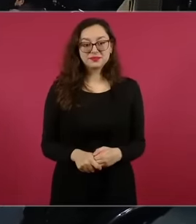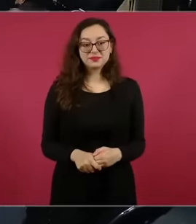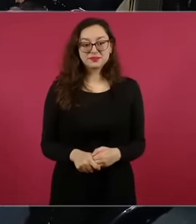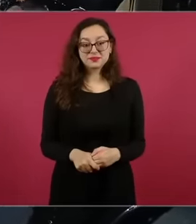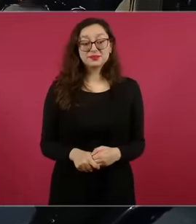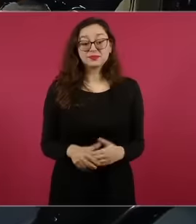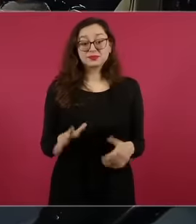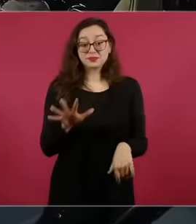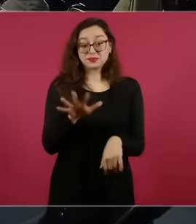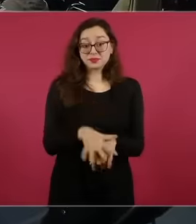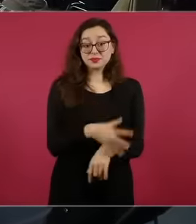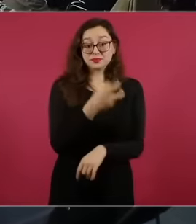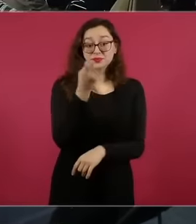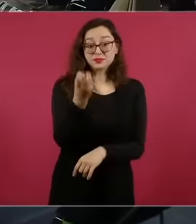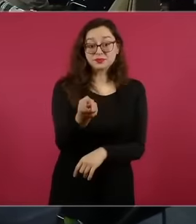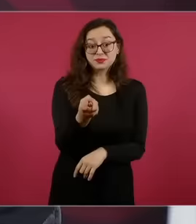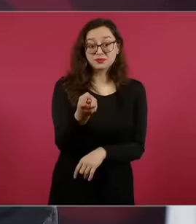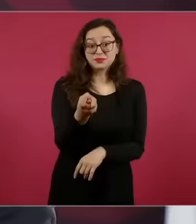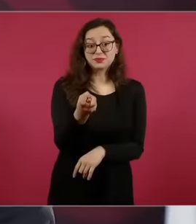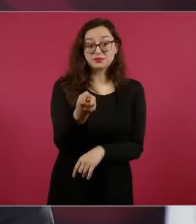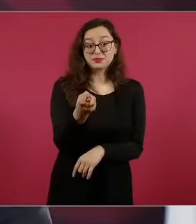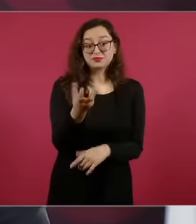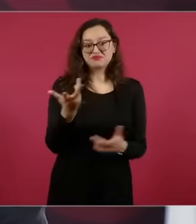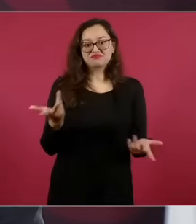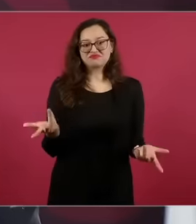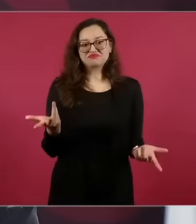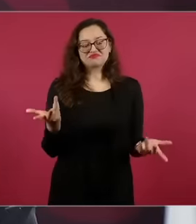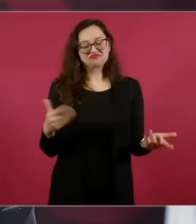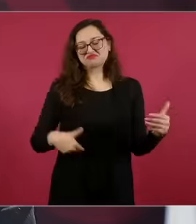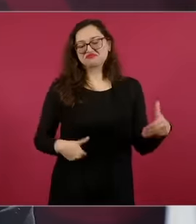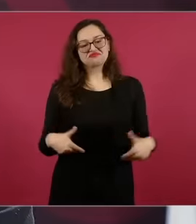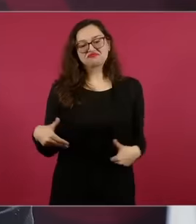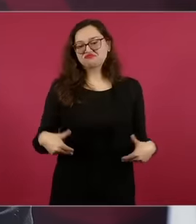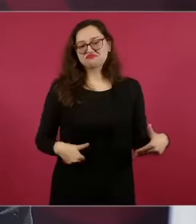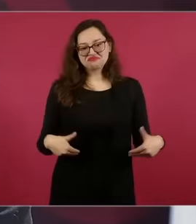Ah, por eso. Porque me molesta mucho